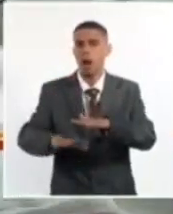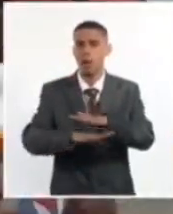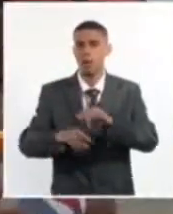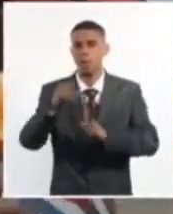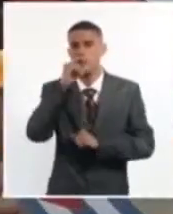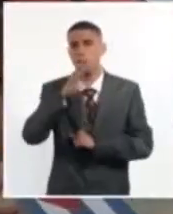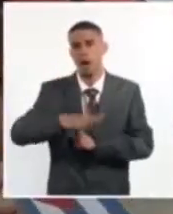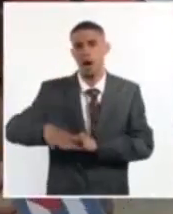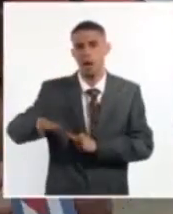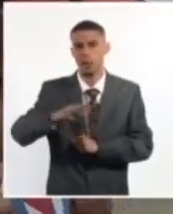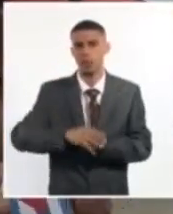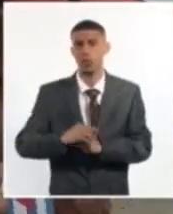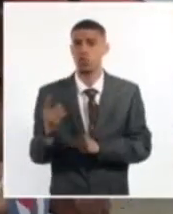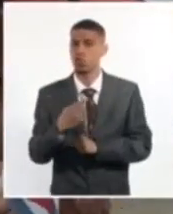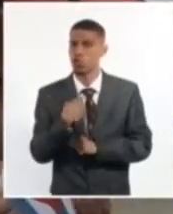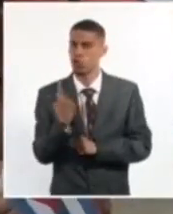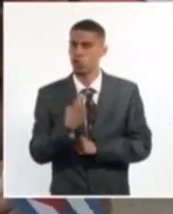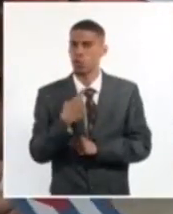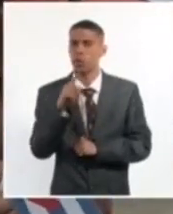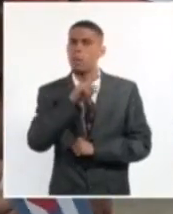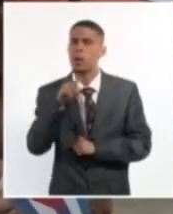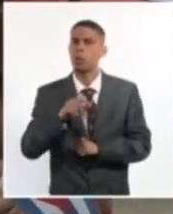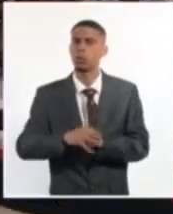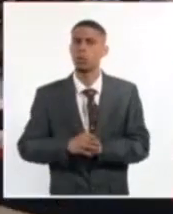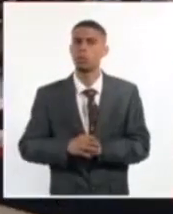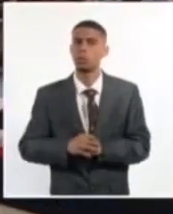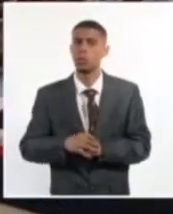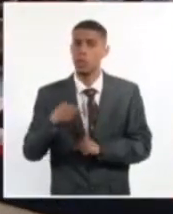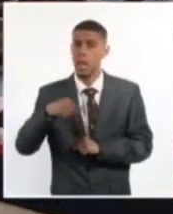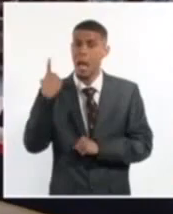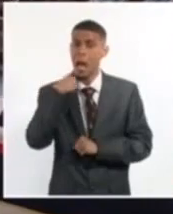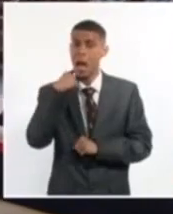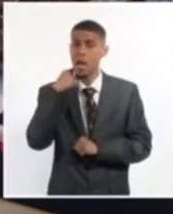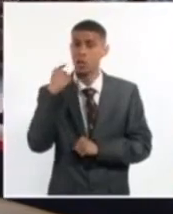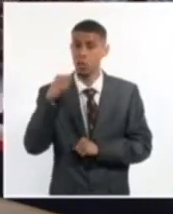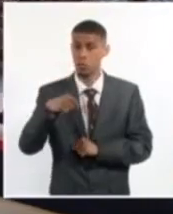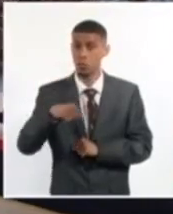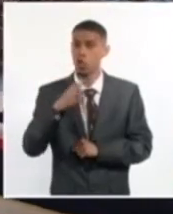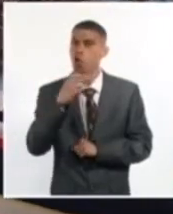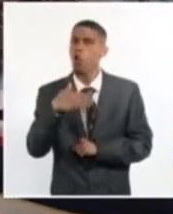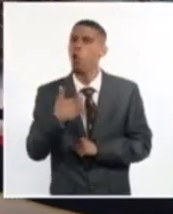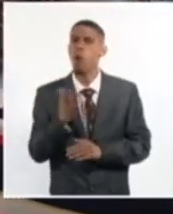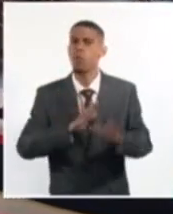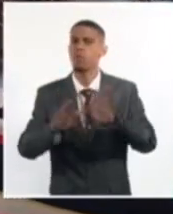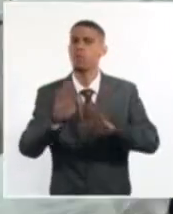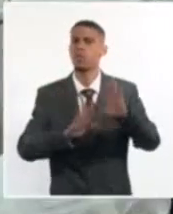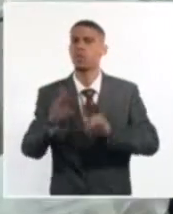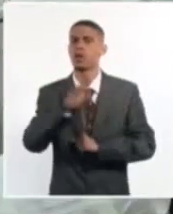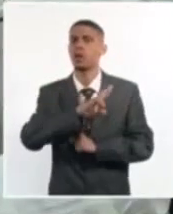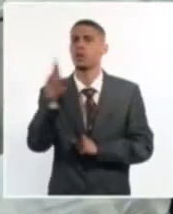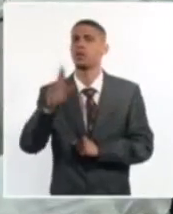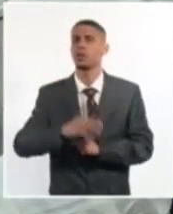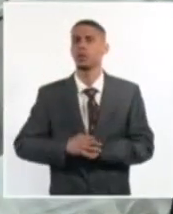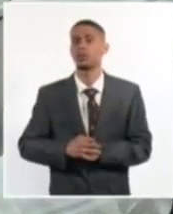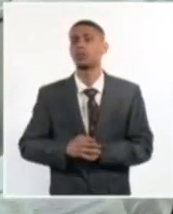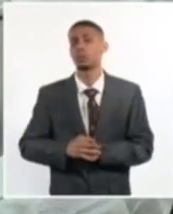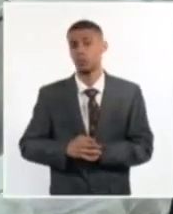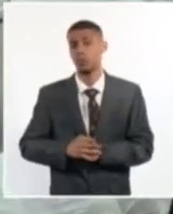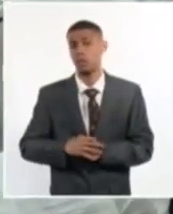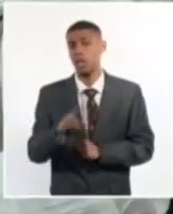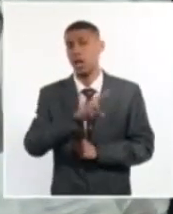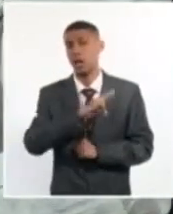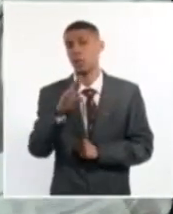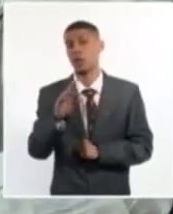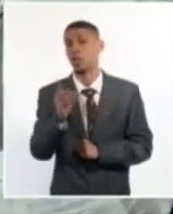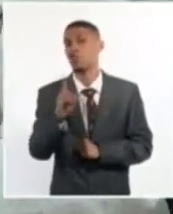también nosotros tenemos que hacernos la pregunta, bueno, en pleno año 2023, ¿cómo se defiende la revolución? Y puede que la respuesta no sea la